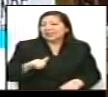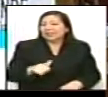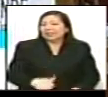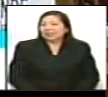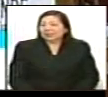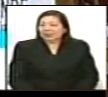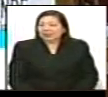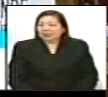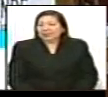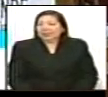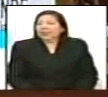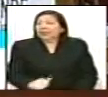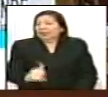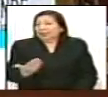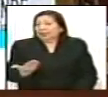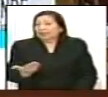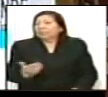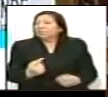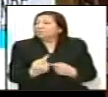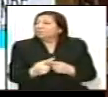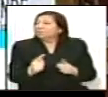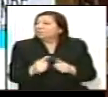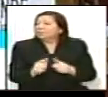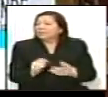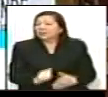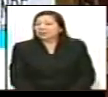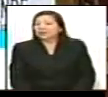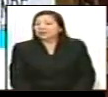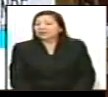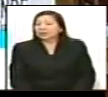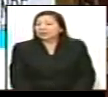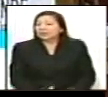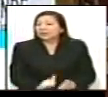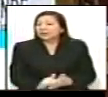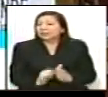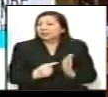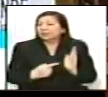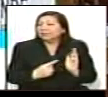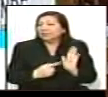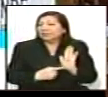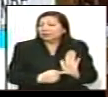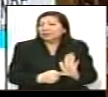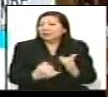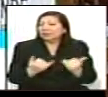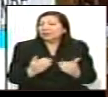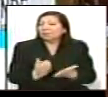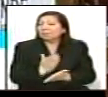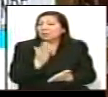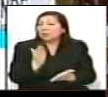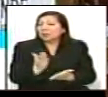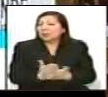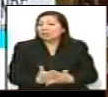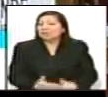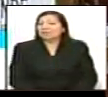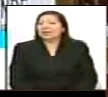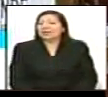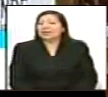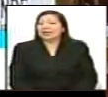dañina. Hay distintas opciones de qué hacer frente a este problema, ¿no? Muchas de las